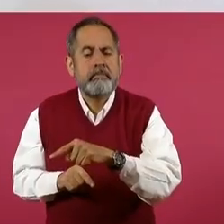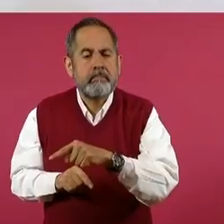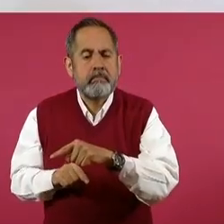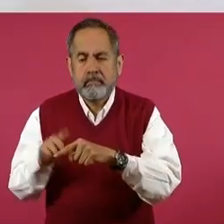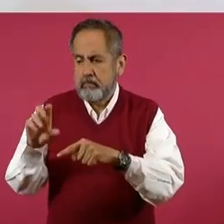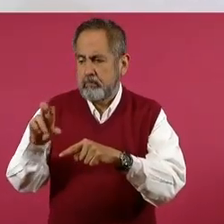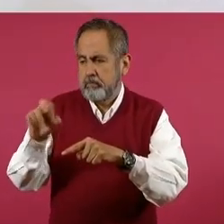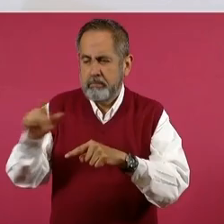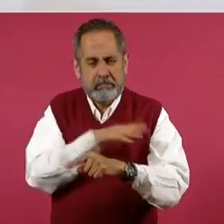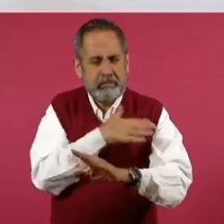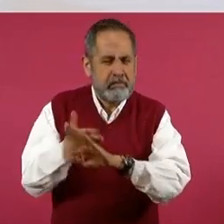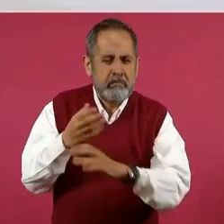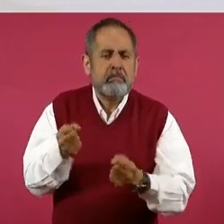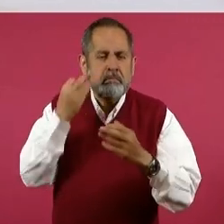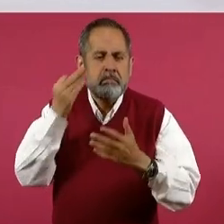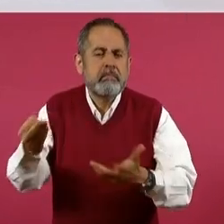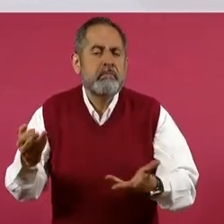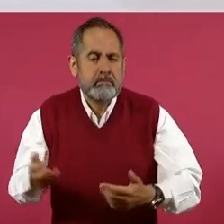Corral?